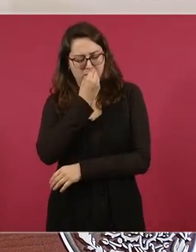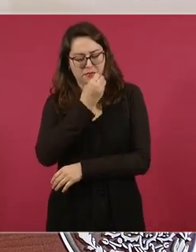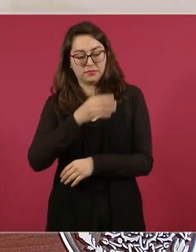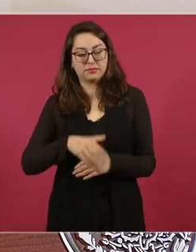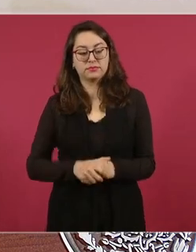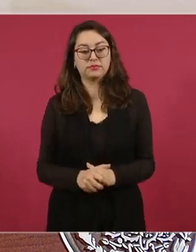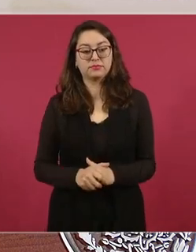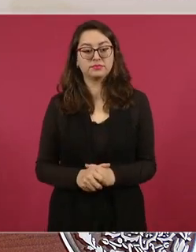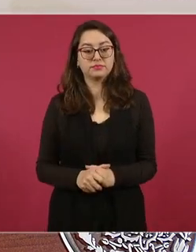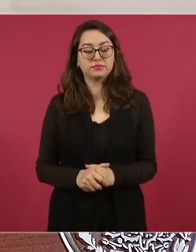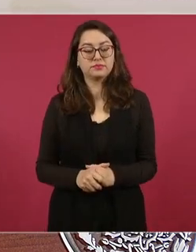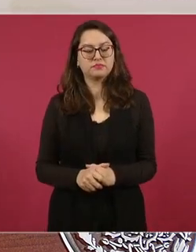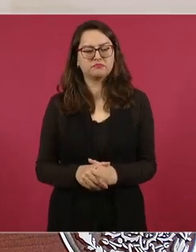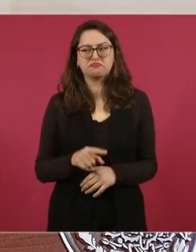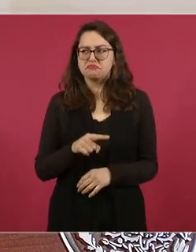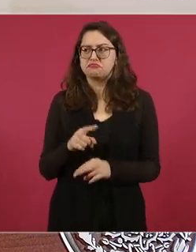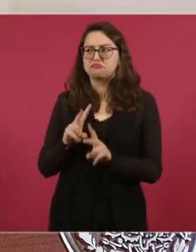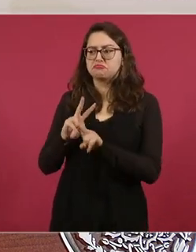le dicen